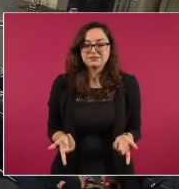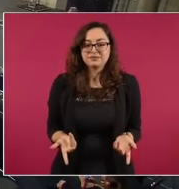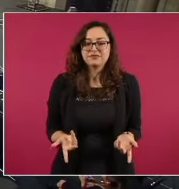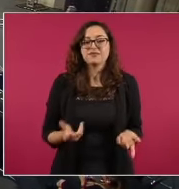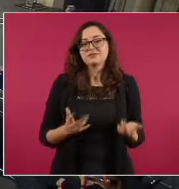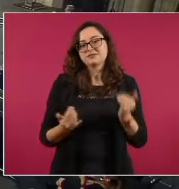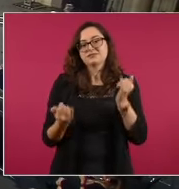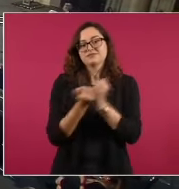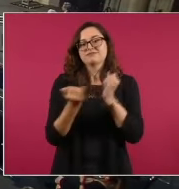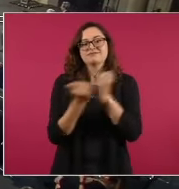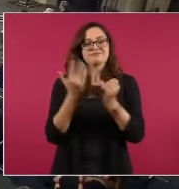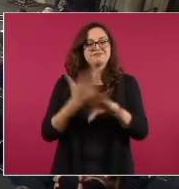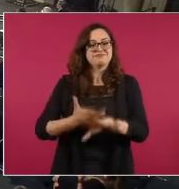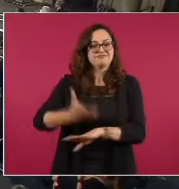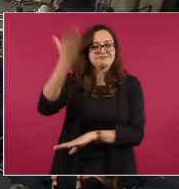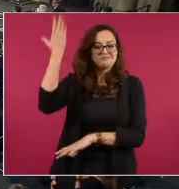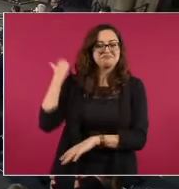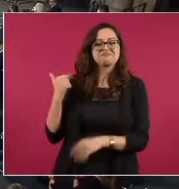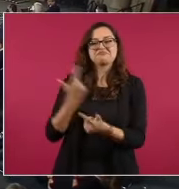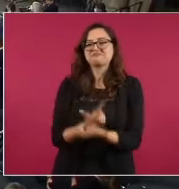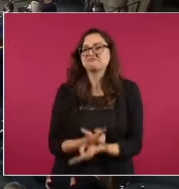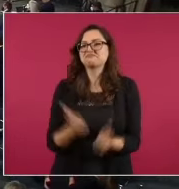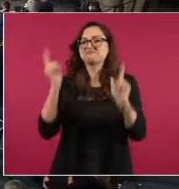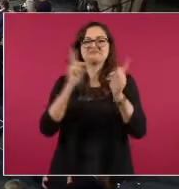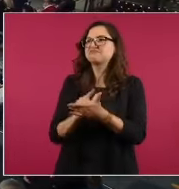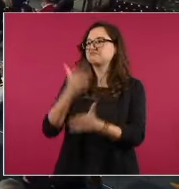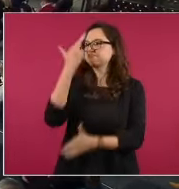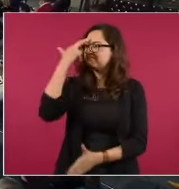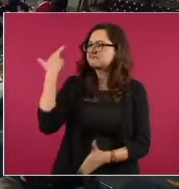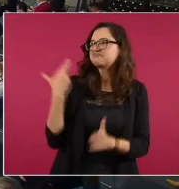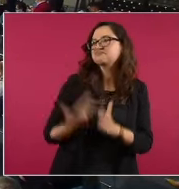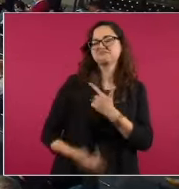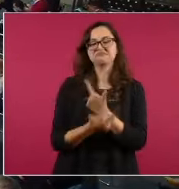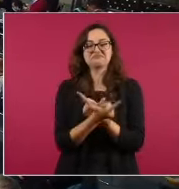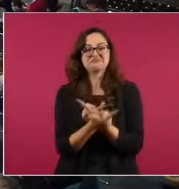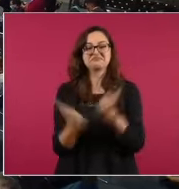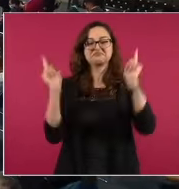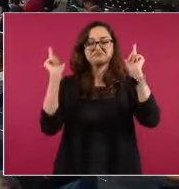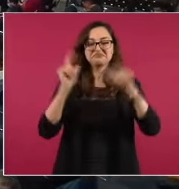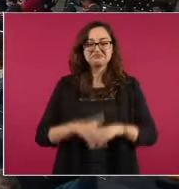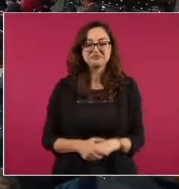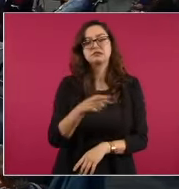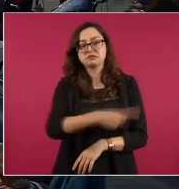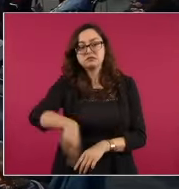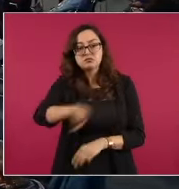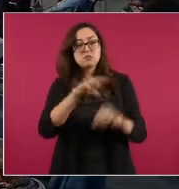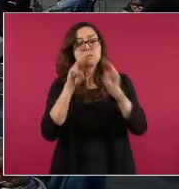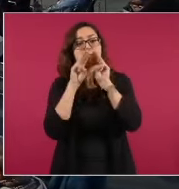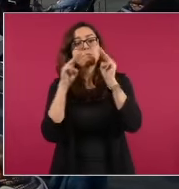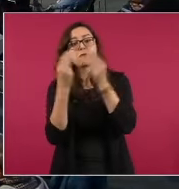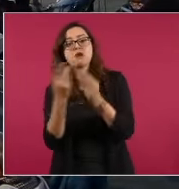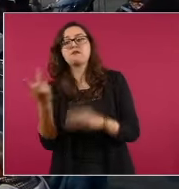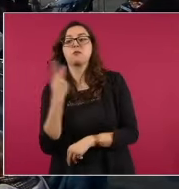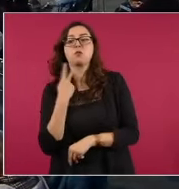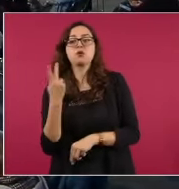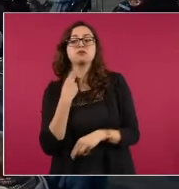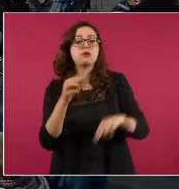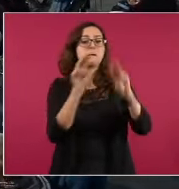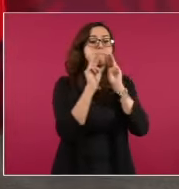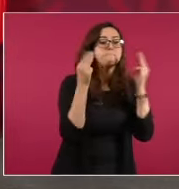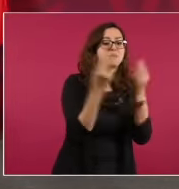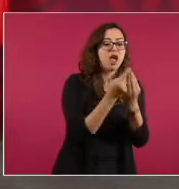vuelve lo mismo. ¿Qué era lo que pasaba? Que había contubernio, el poder de